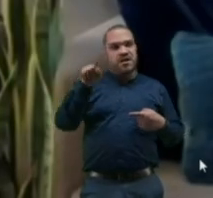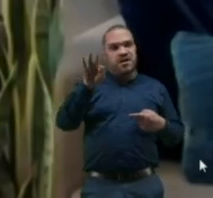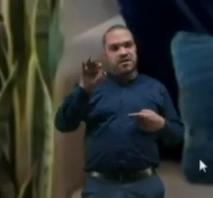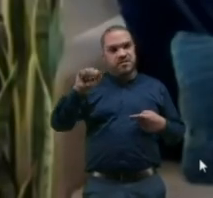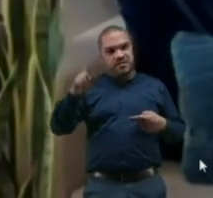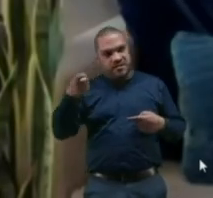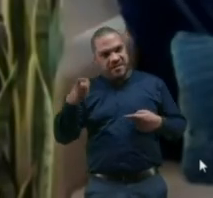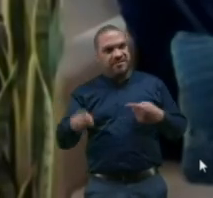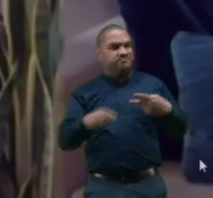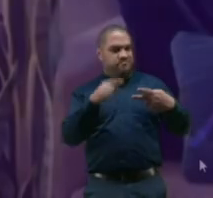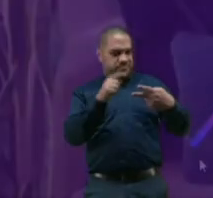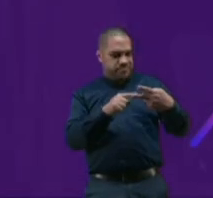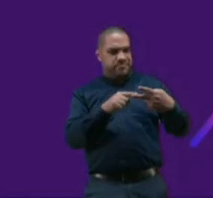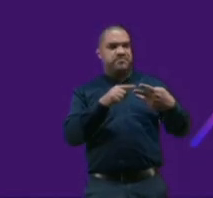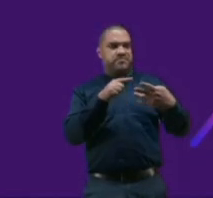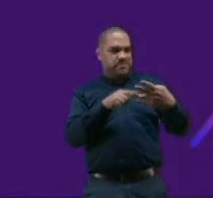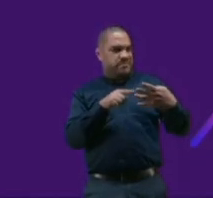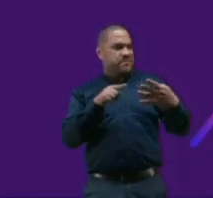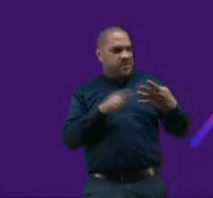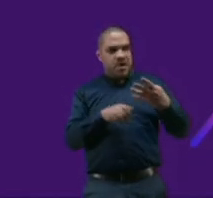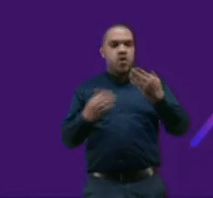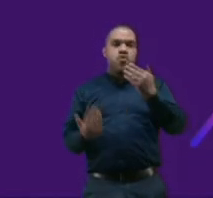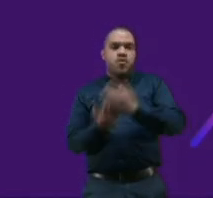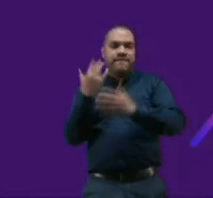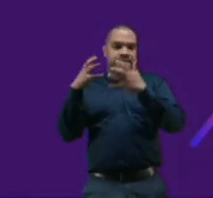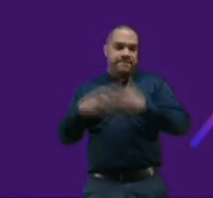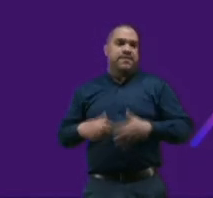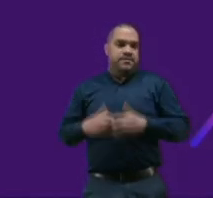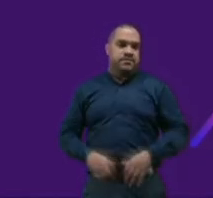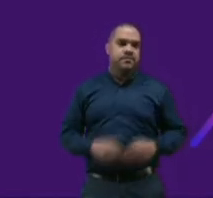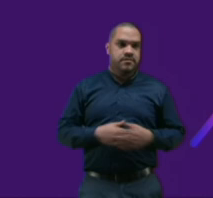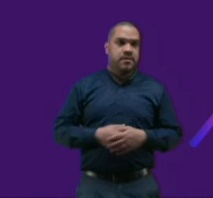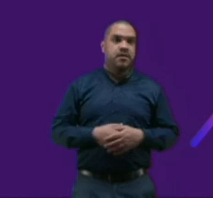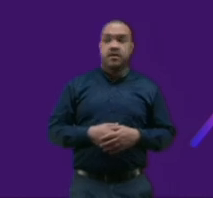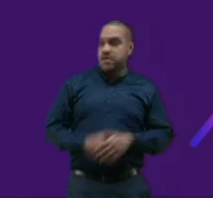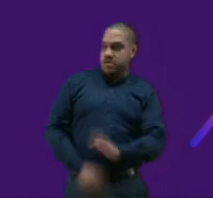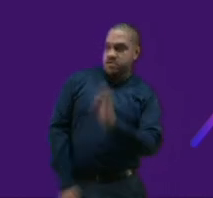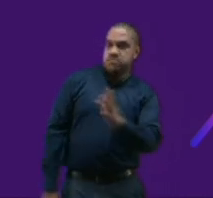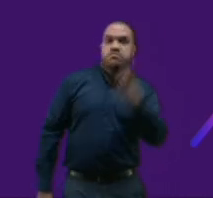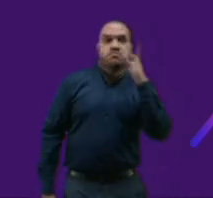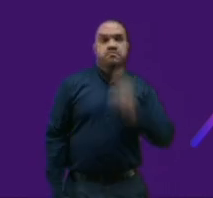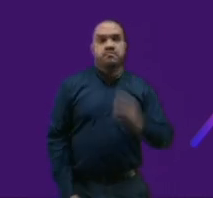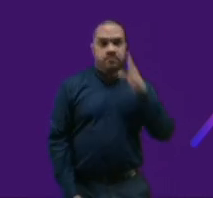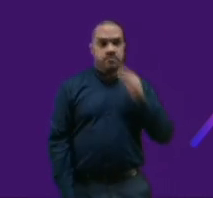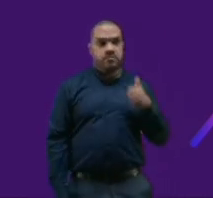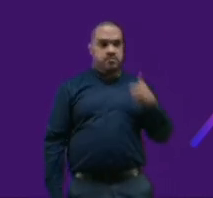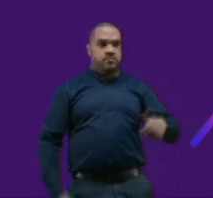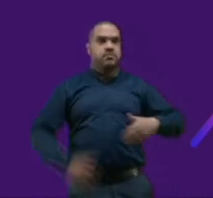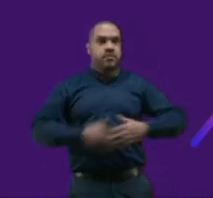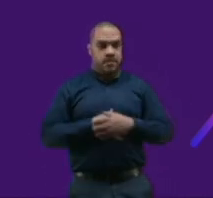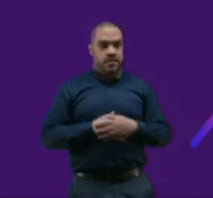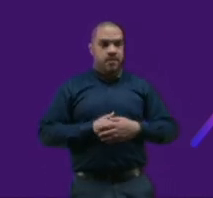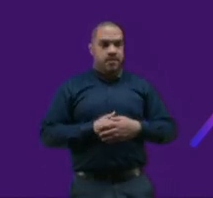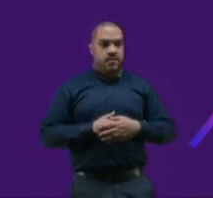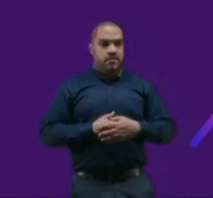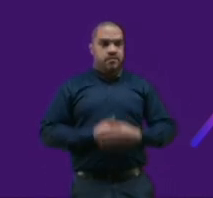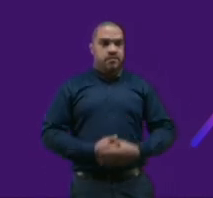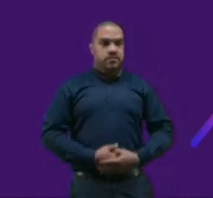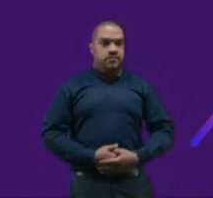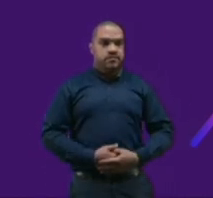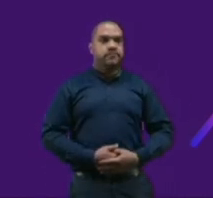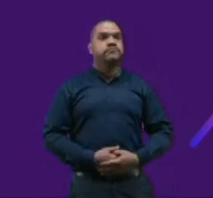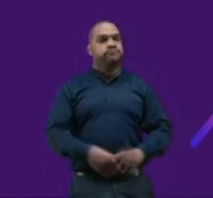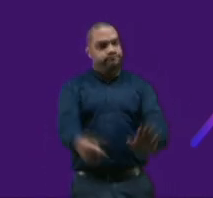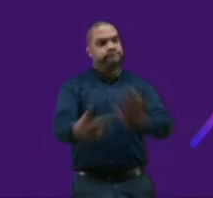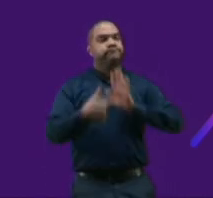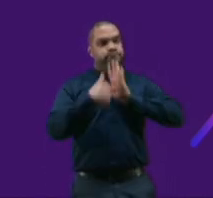en el mundo fantástico que qué buena experiencia y de nuevo una una demostración de lo que es esa